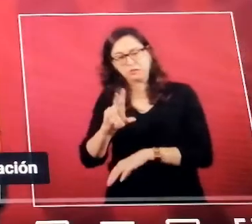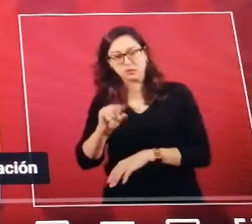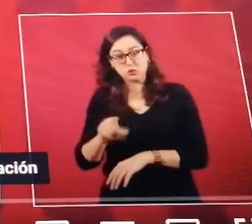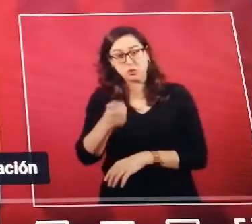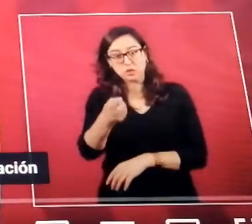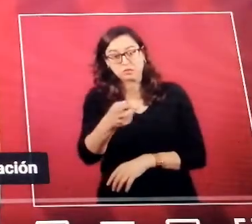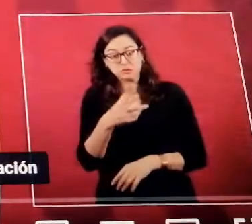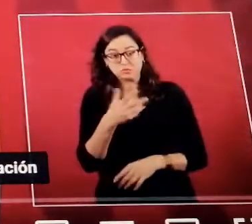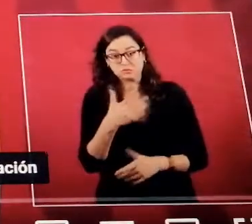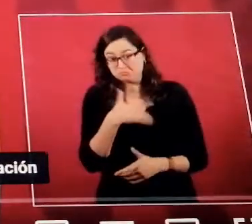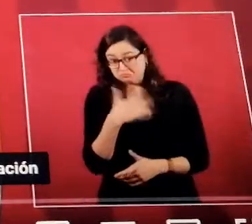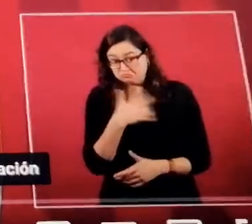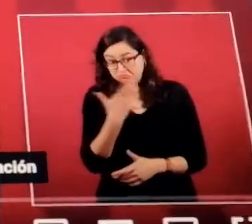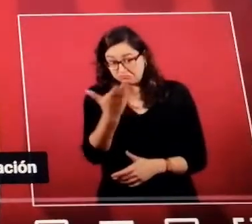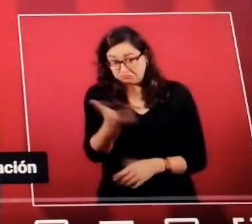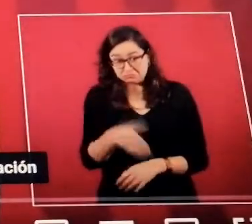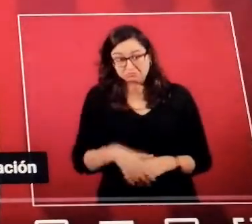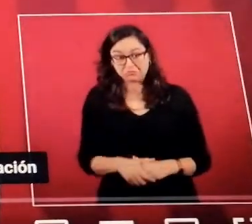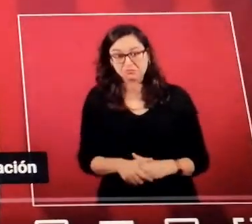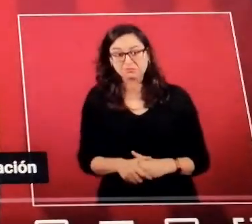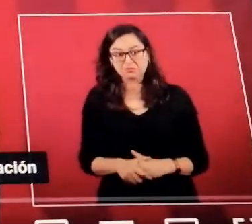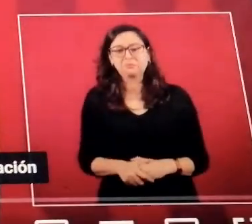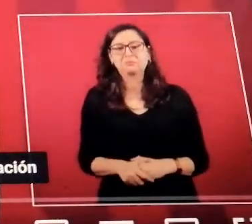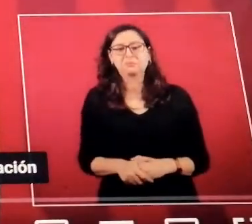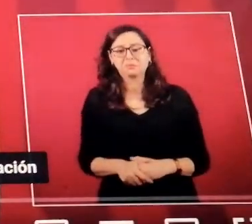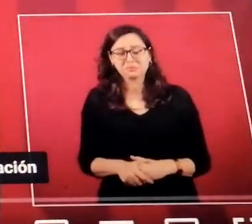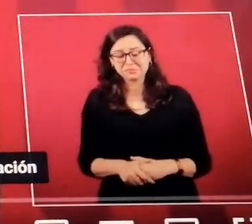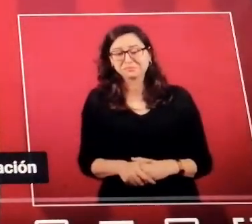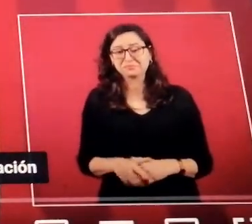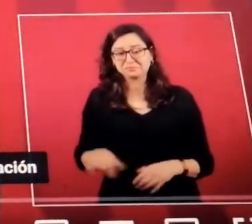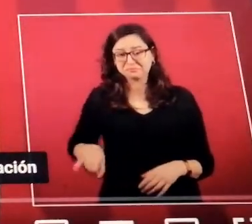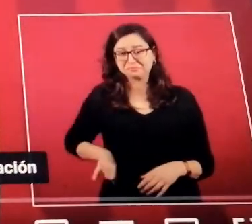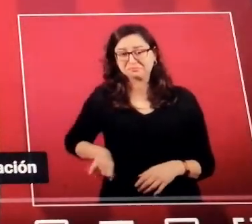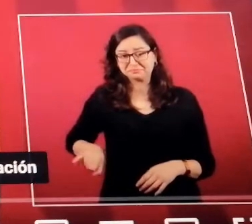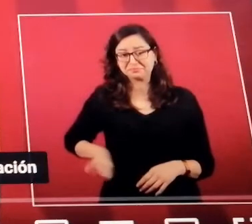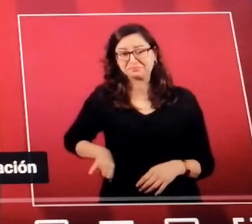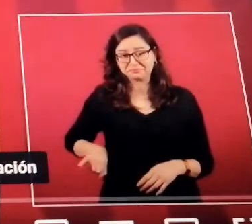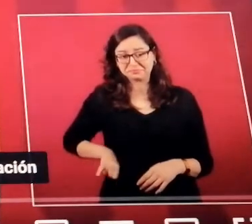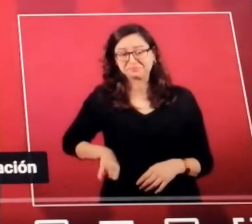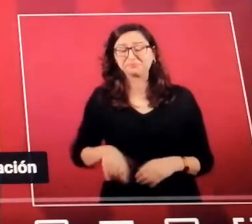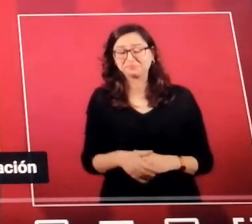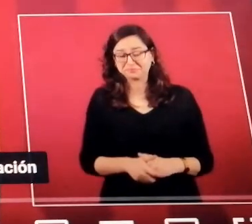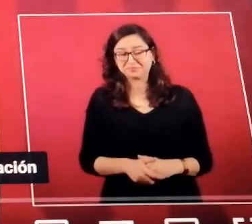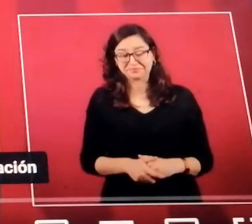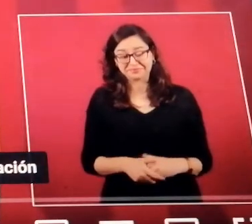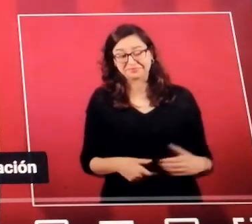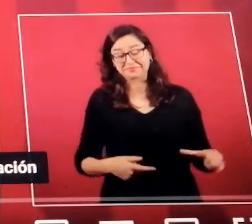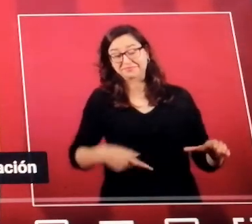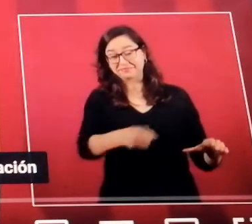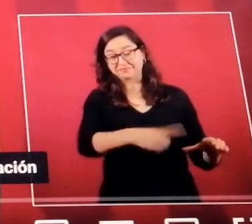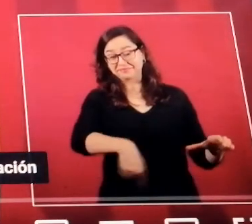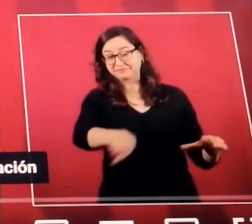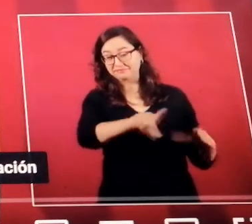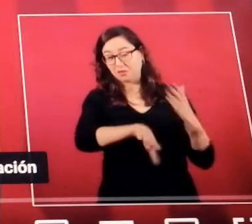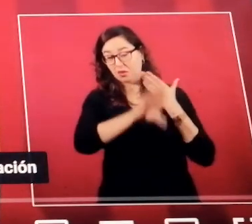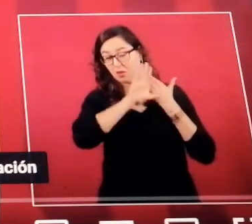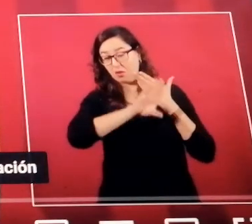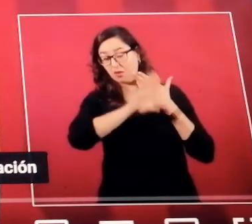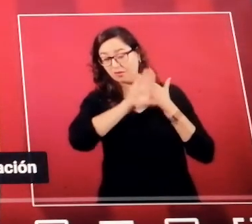que sostienen nuestros adversarios, los intelectuales orgánicos y